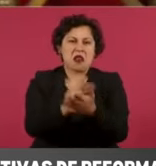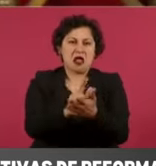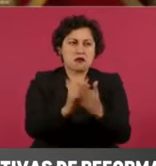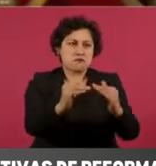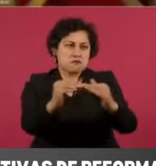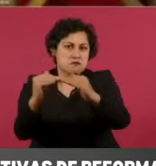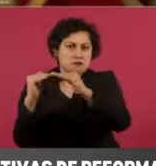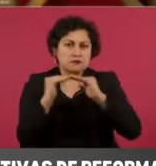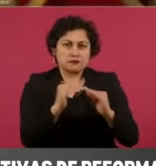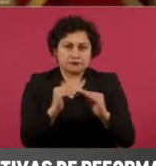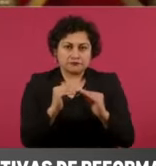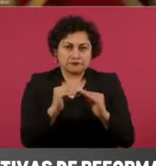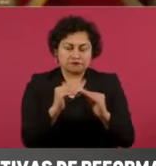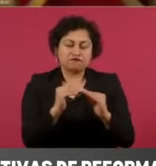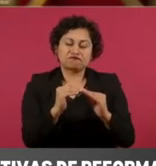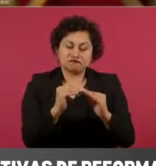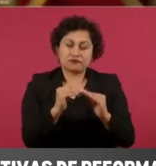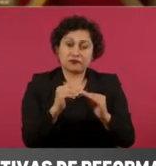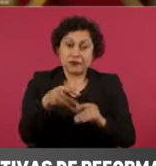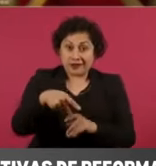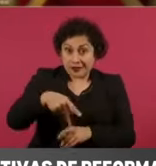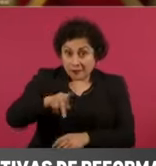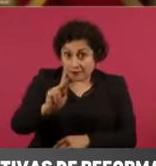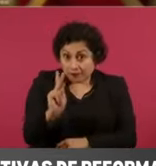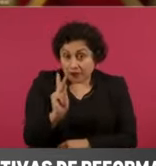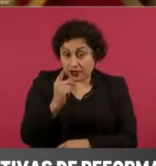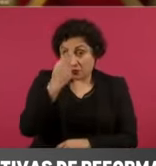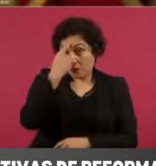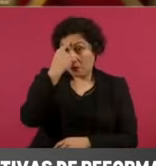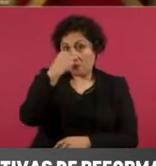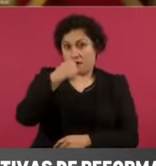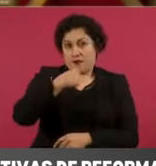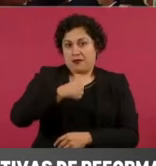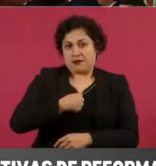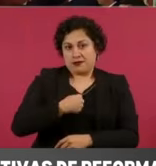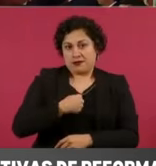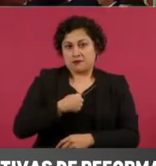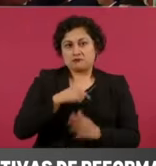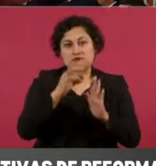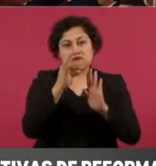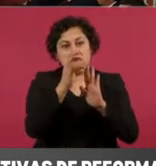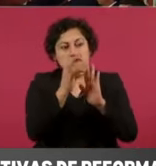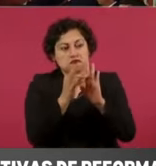estos postulados que me parecen de una excepcional